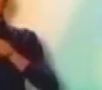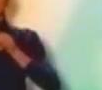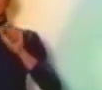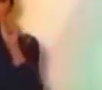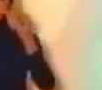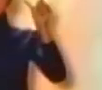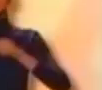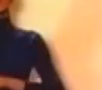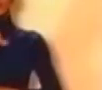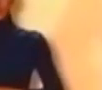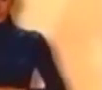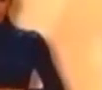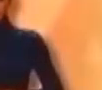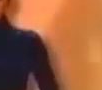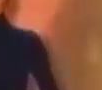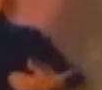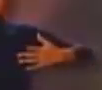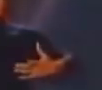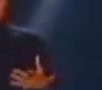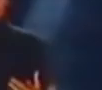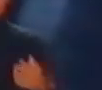pueblo.